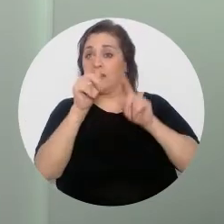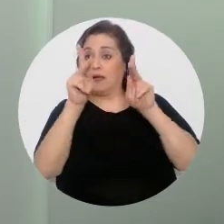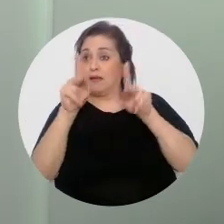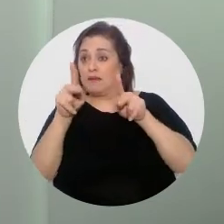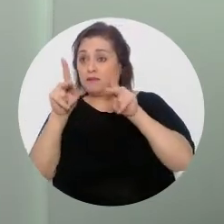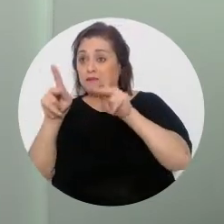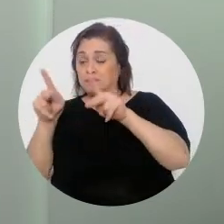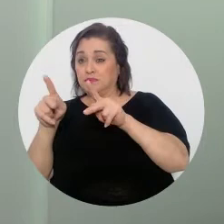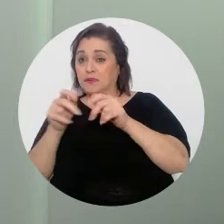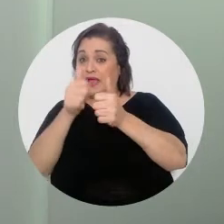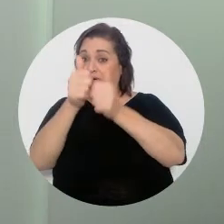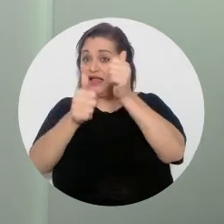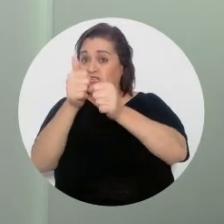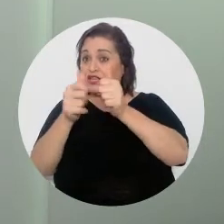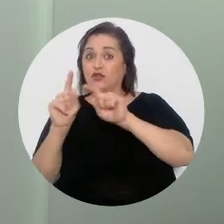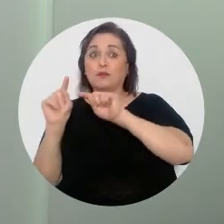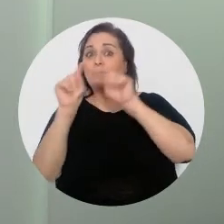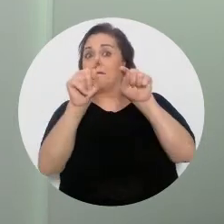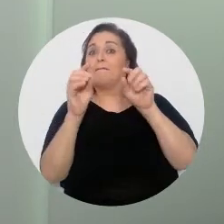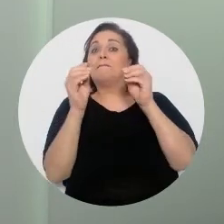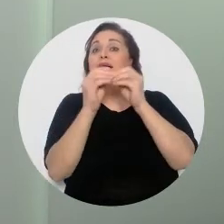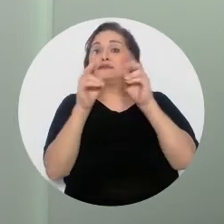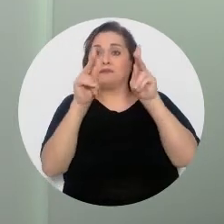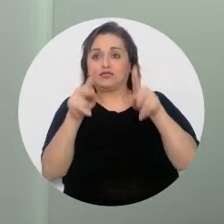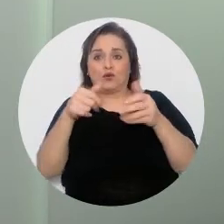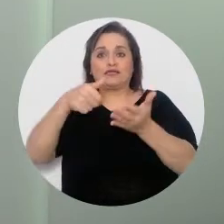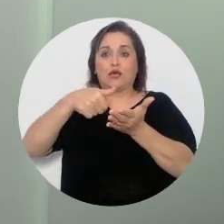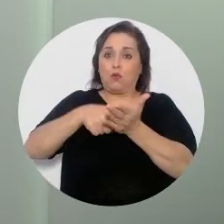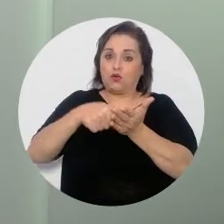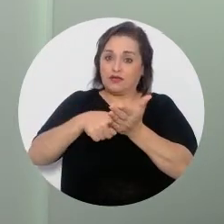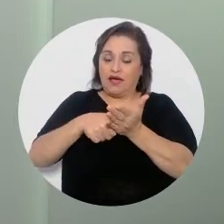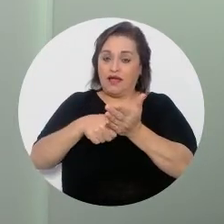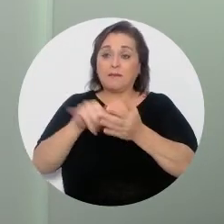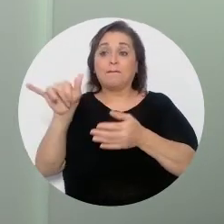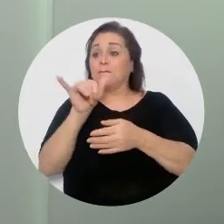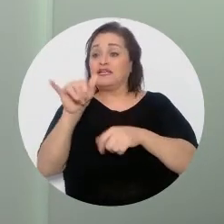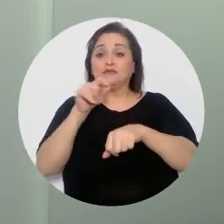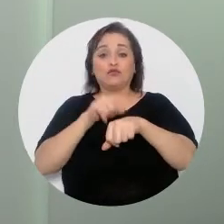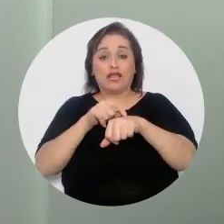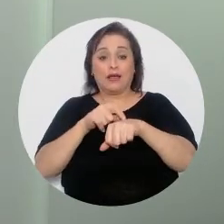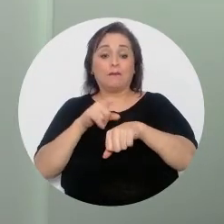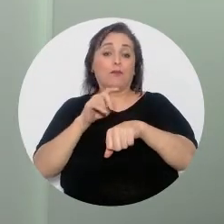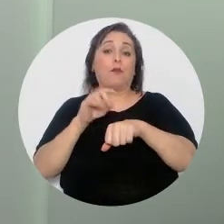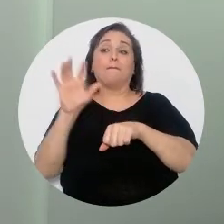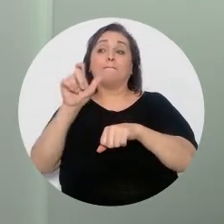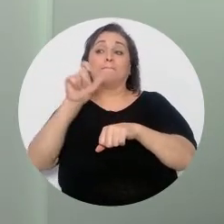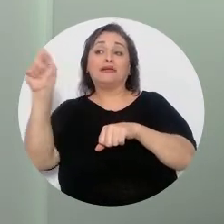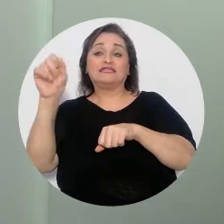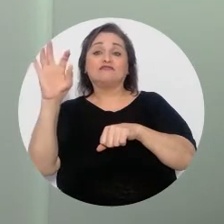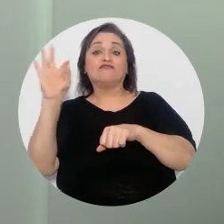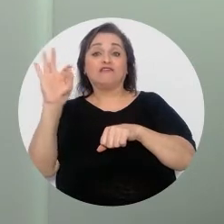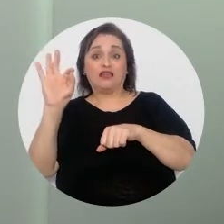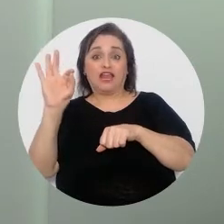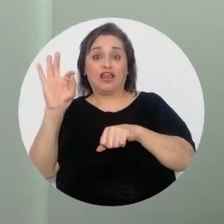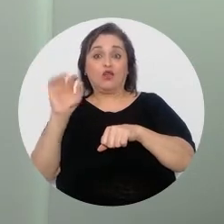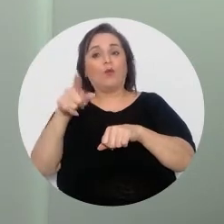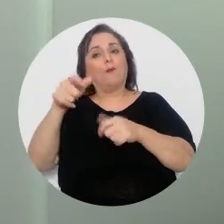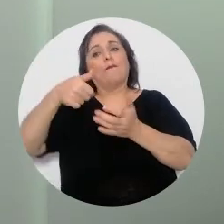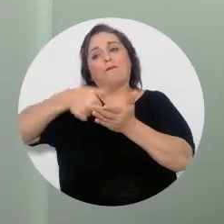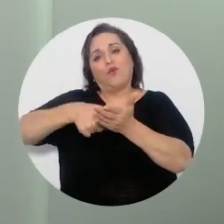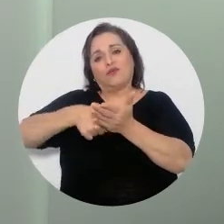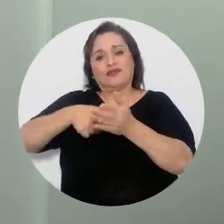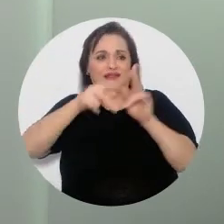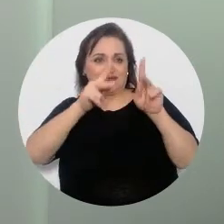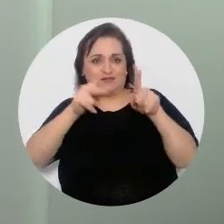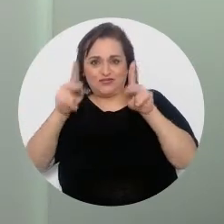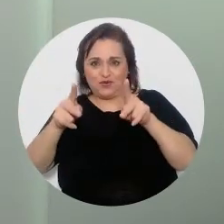candidatos a que fueran más personas a votar y a la vez también por el hecho de estar en el mes de febrero, que ya tradicionalmente es cuando